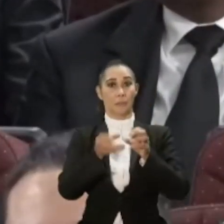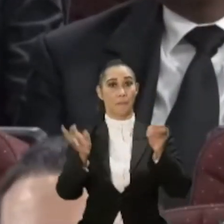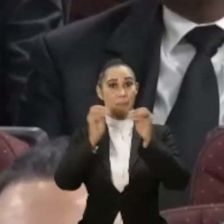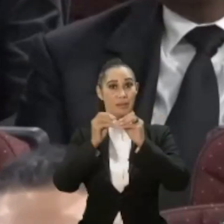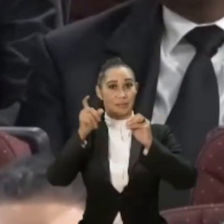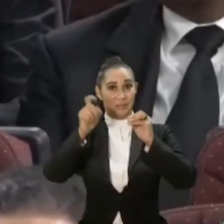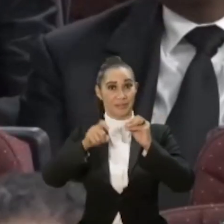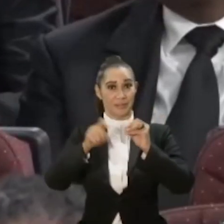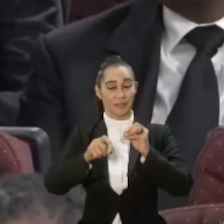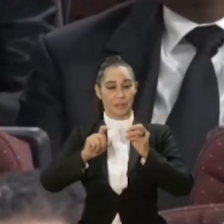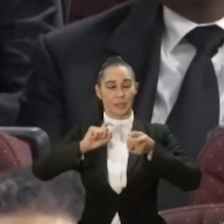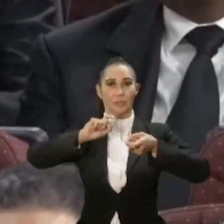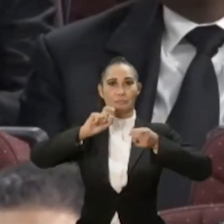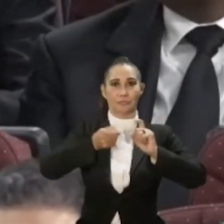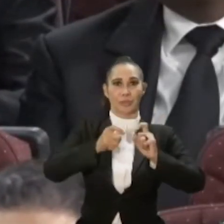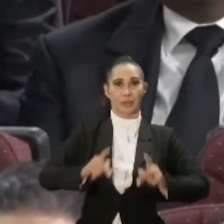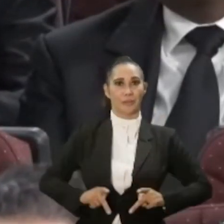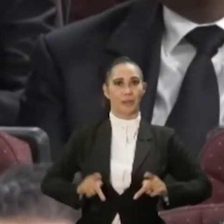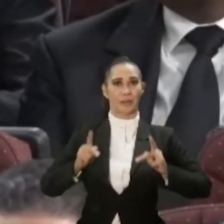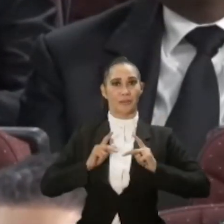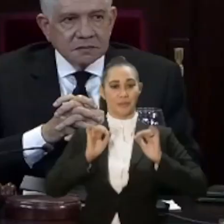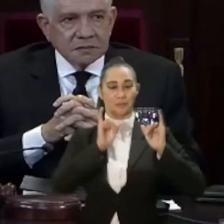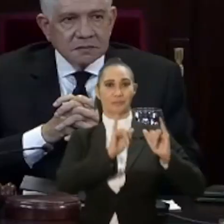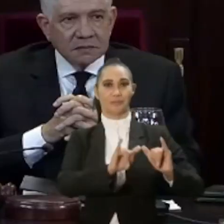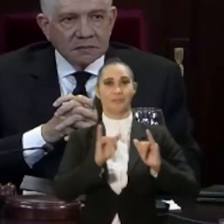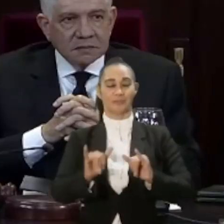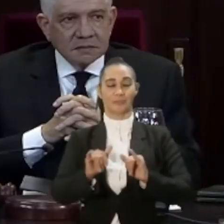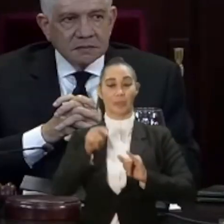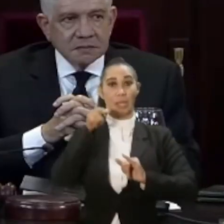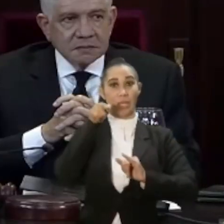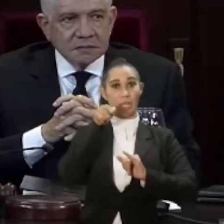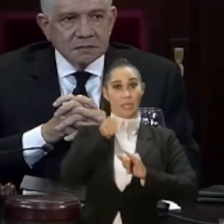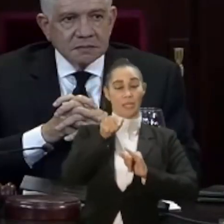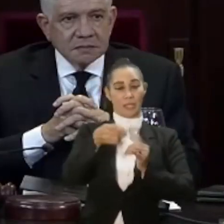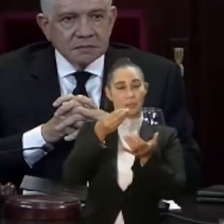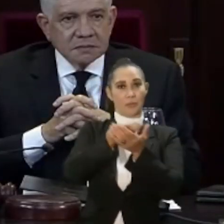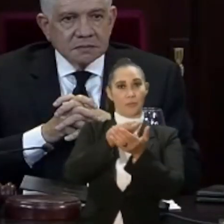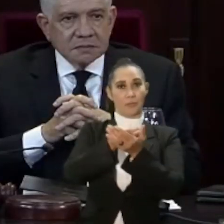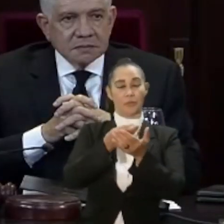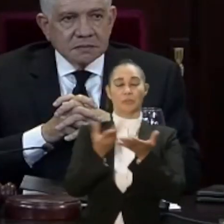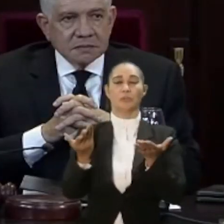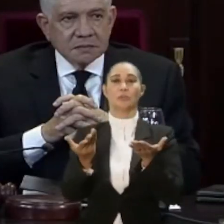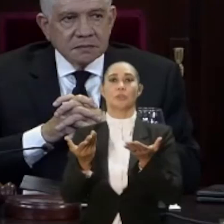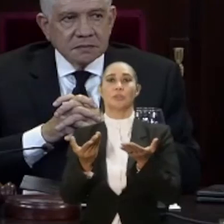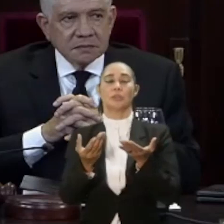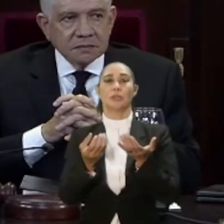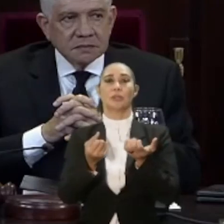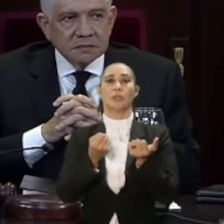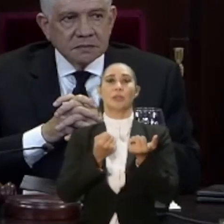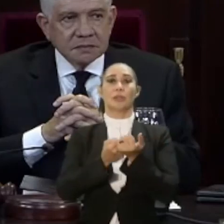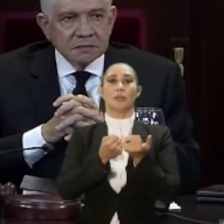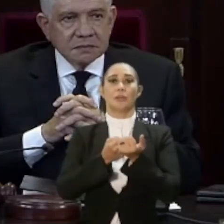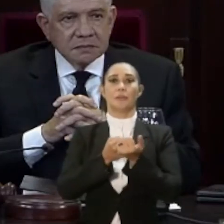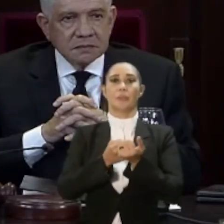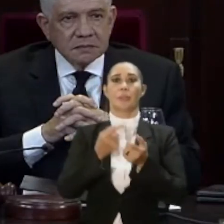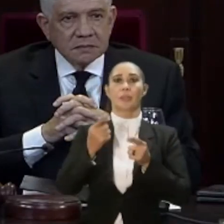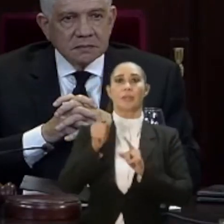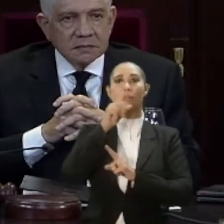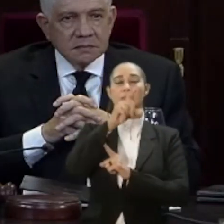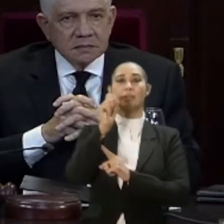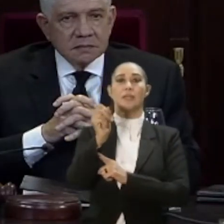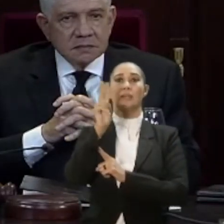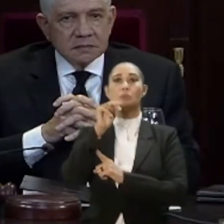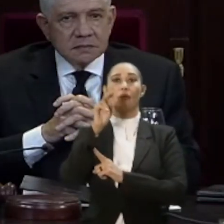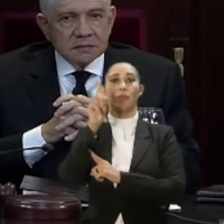país para cambiar la vida de su gente. Este modesto fondo está cofinanciado y aplica